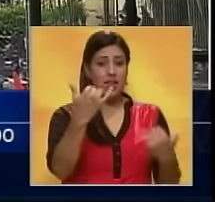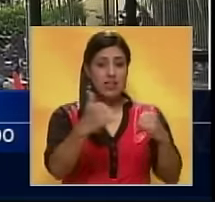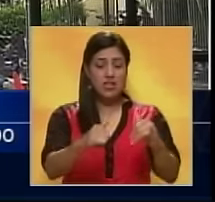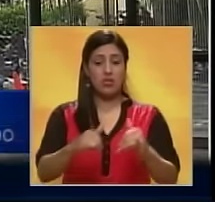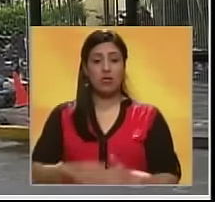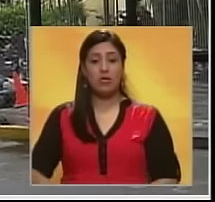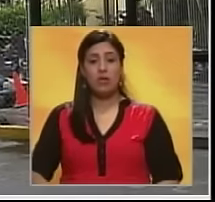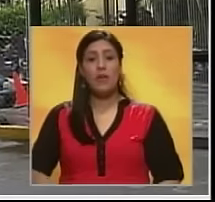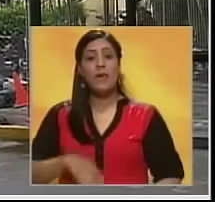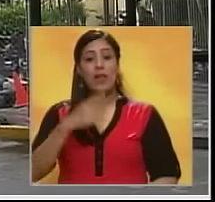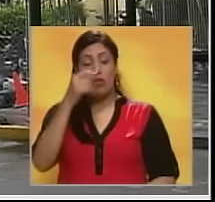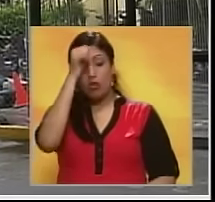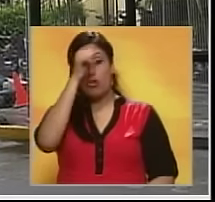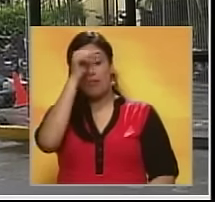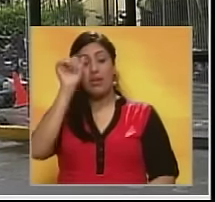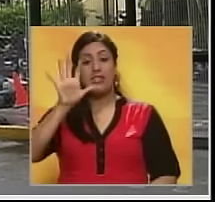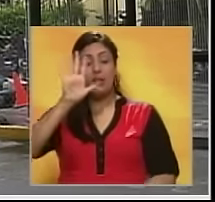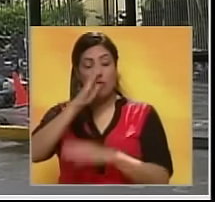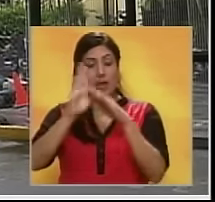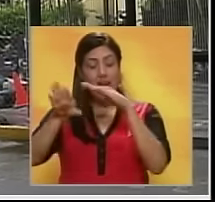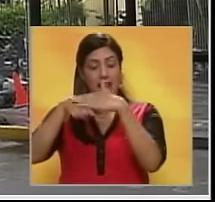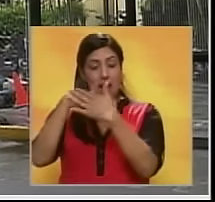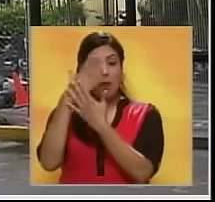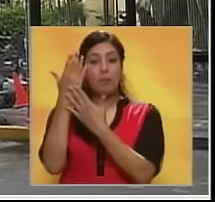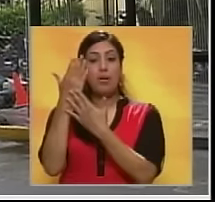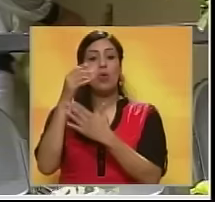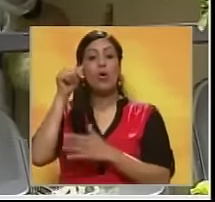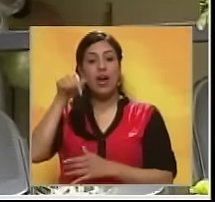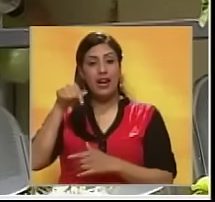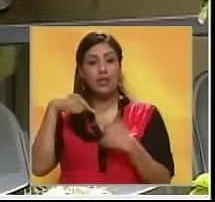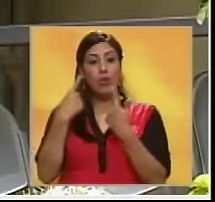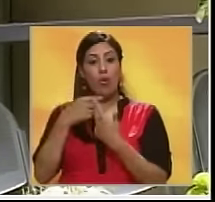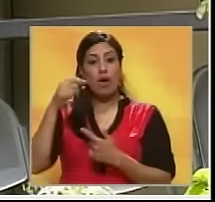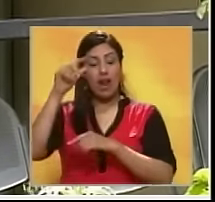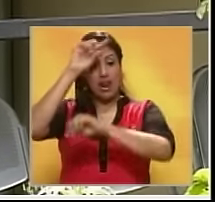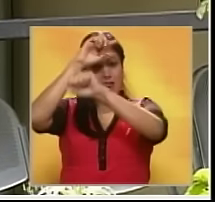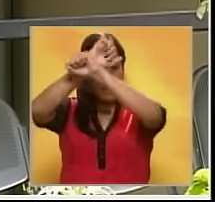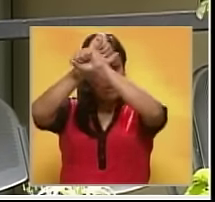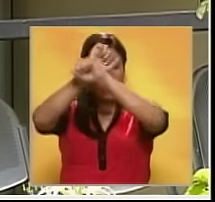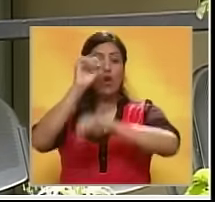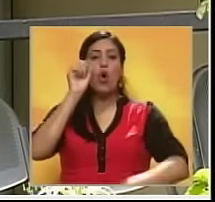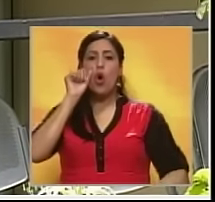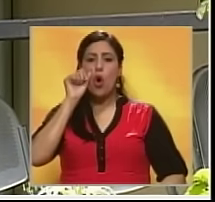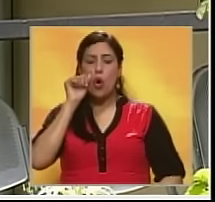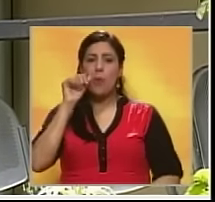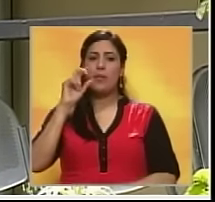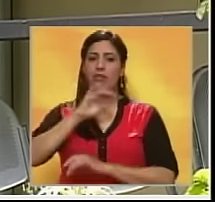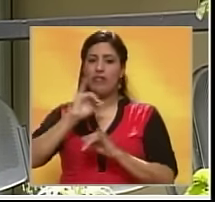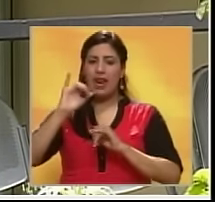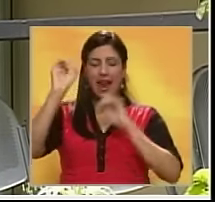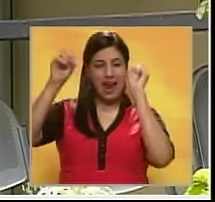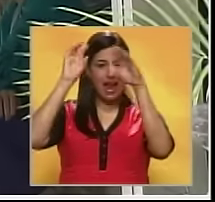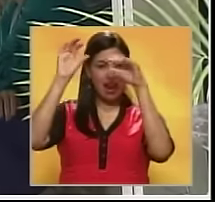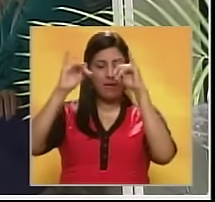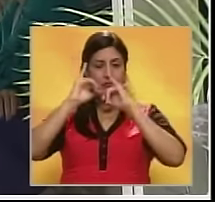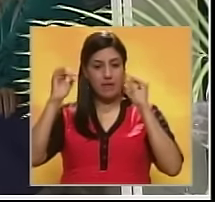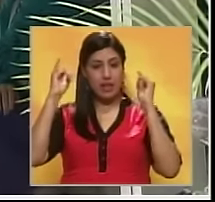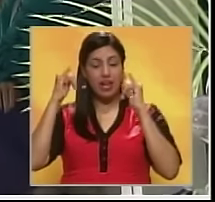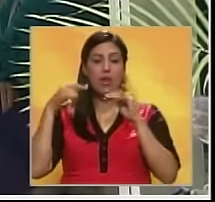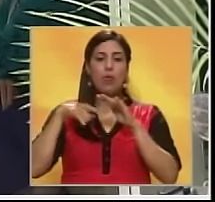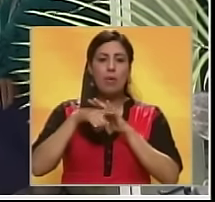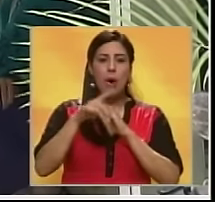de ellos el domingo a las 5:30 de la mañana en el sector Los Encantos de La Vega. El joven venía de asistir a una octavita de carnaval cuando